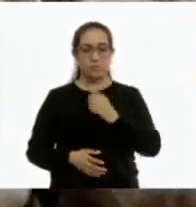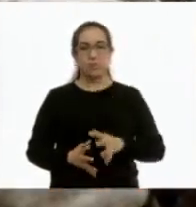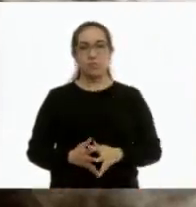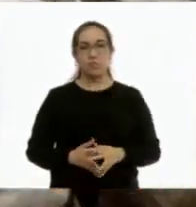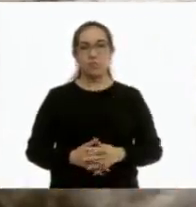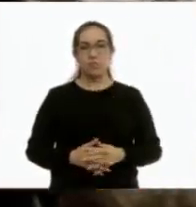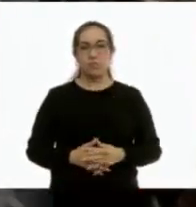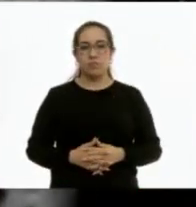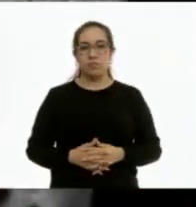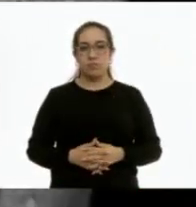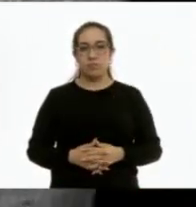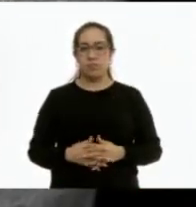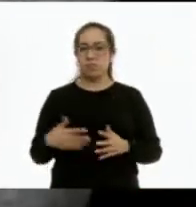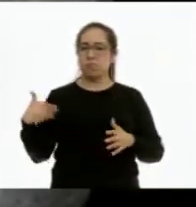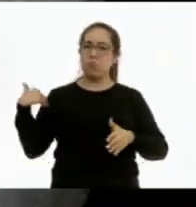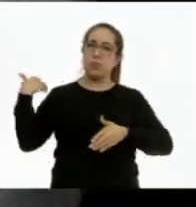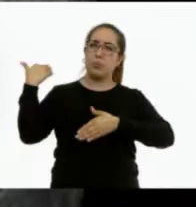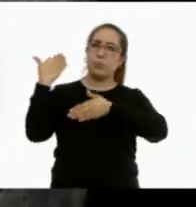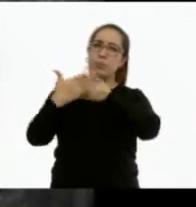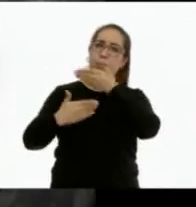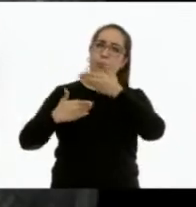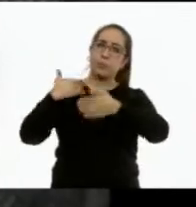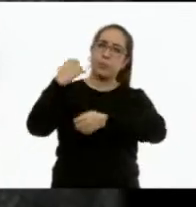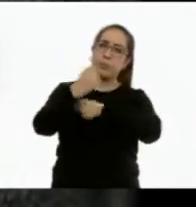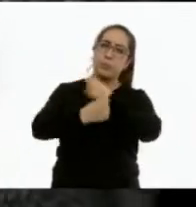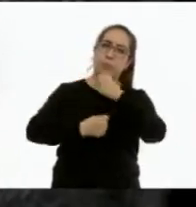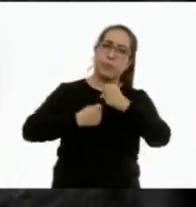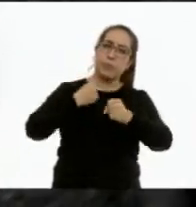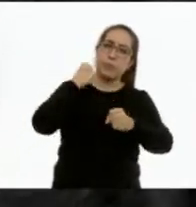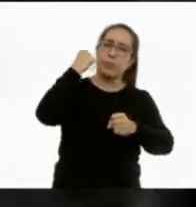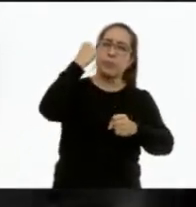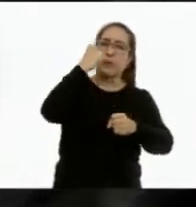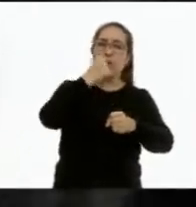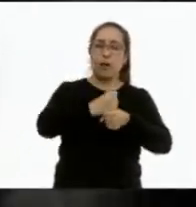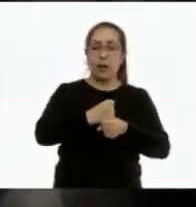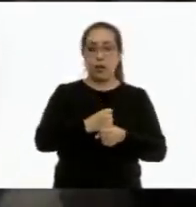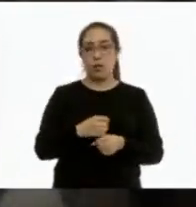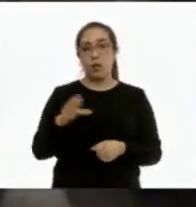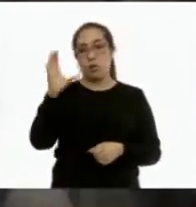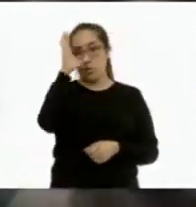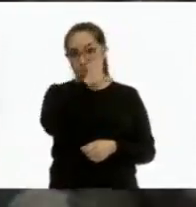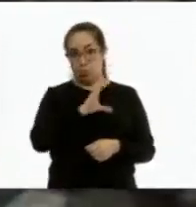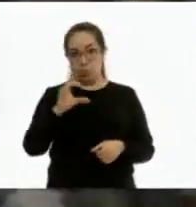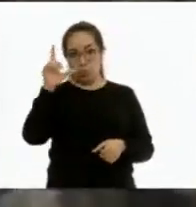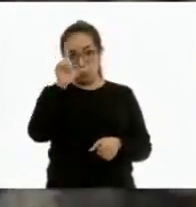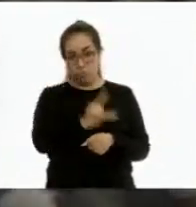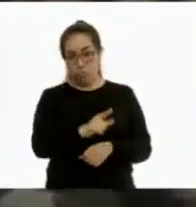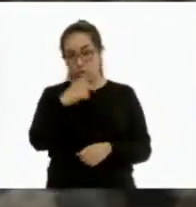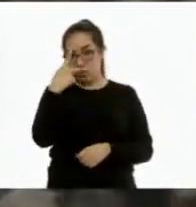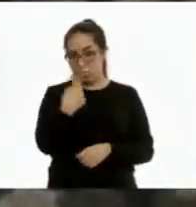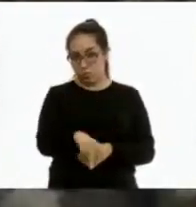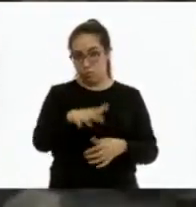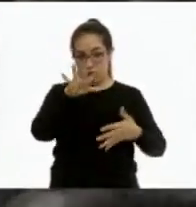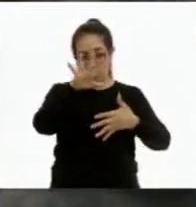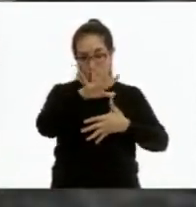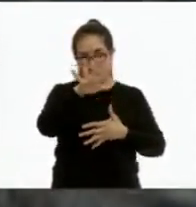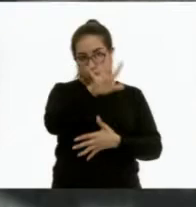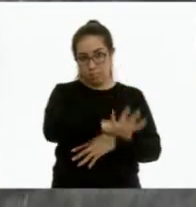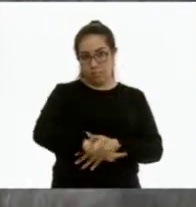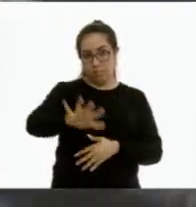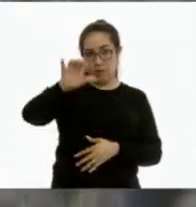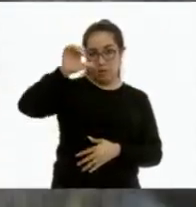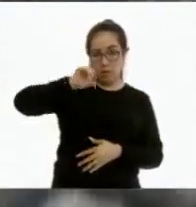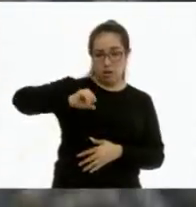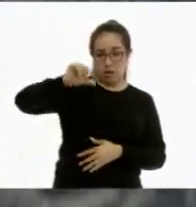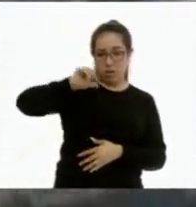A pesar de tal desarrollo, no hay datos para afirmar que las culturas asentadas en el territorio mesoamericano estuvieron bajo el dominio